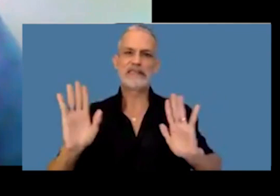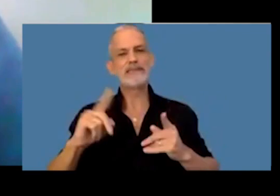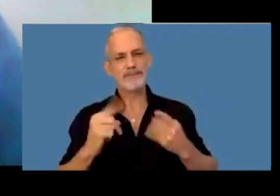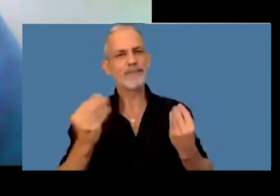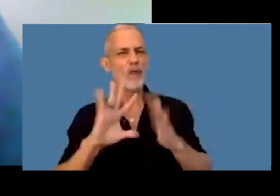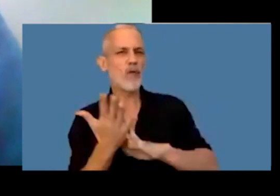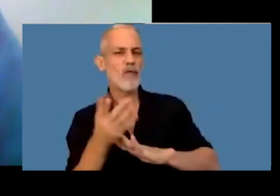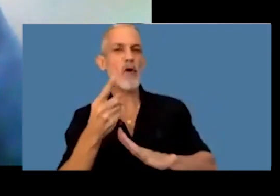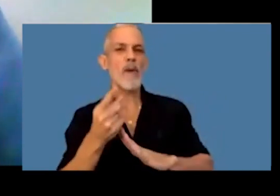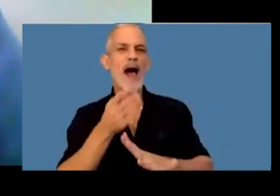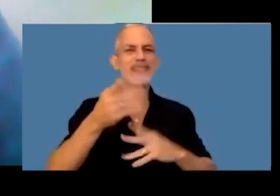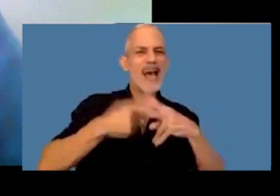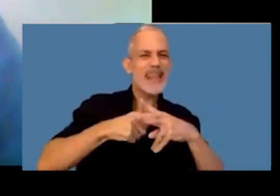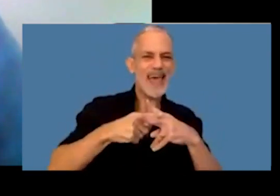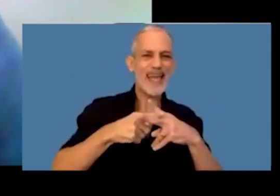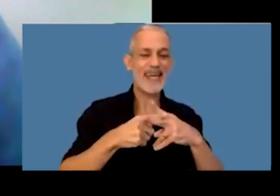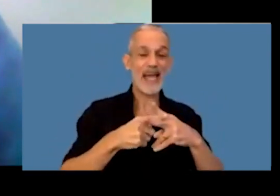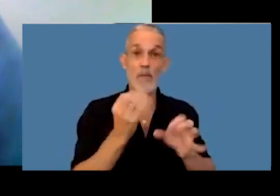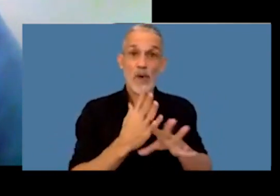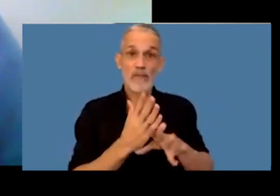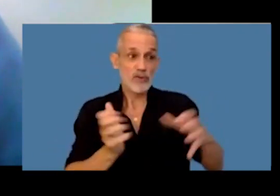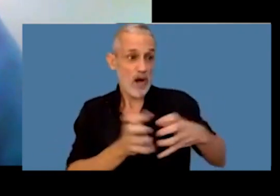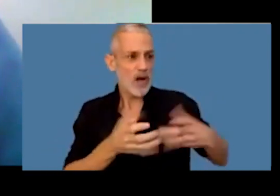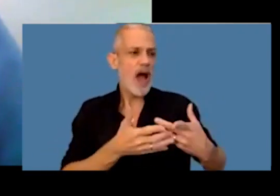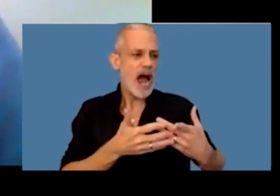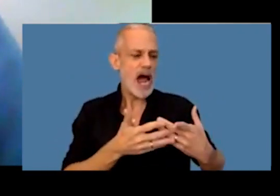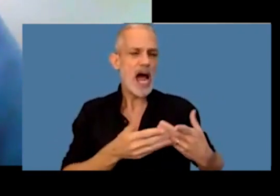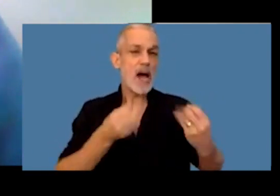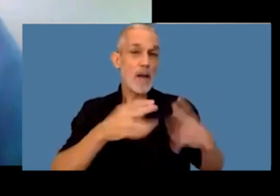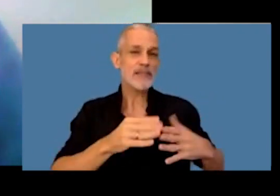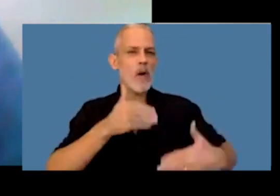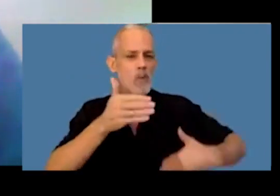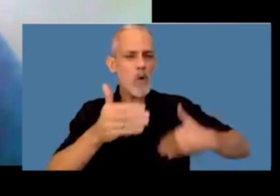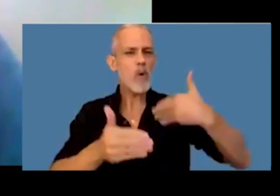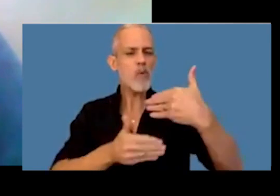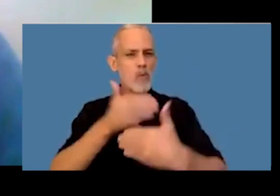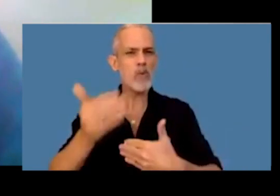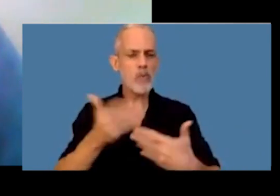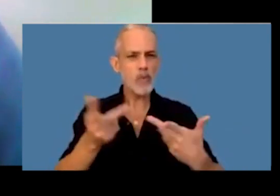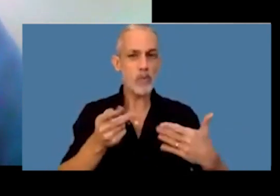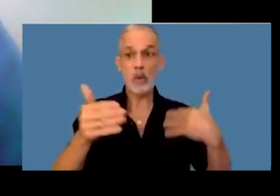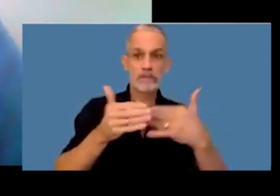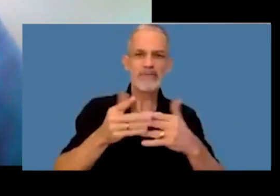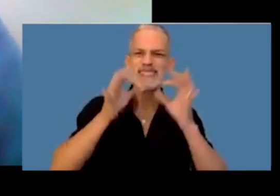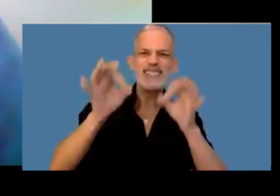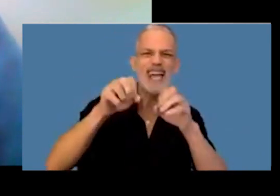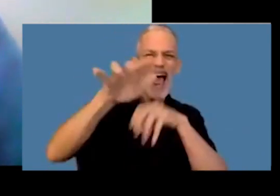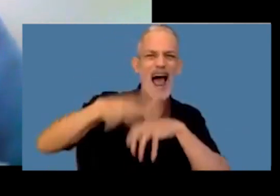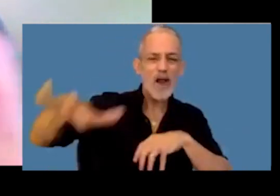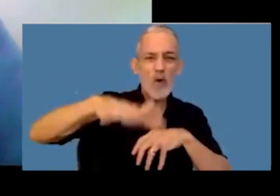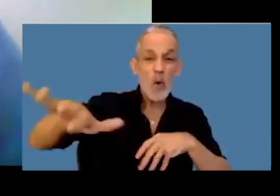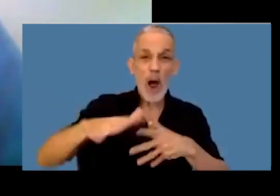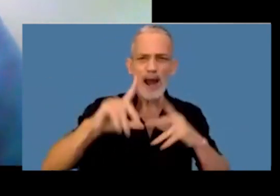asistencias técnicas junto con los profesionales, que nos empezó a permitir tener una cercanía y llegar a lugares que muchas veces